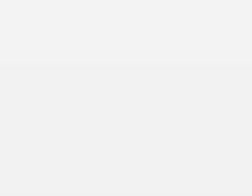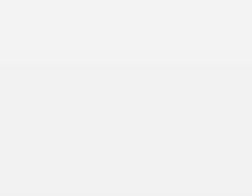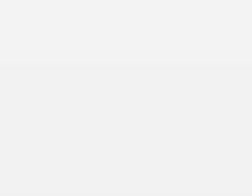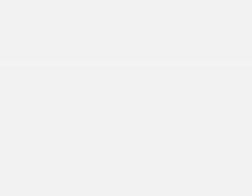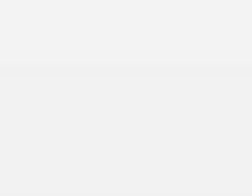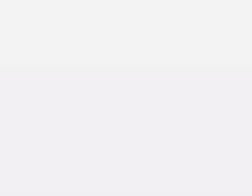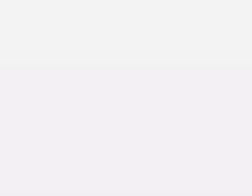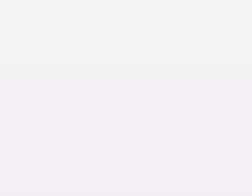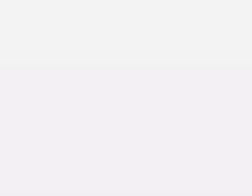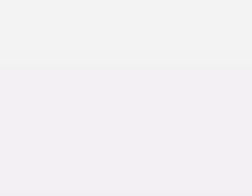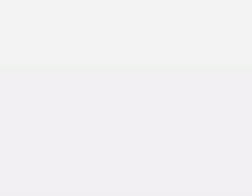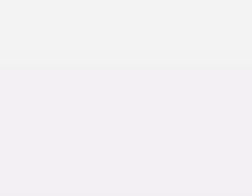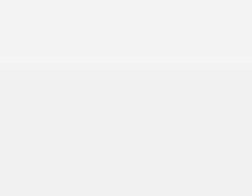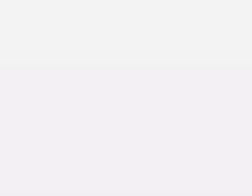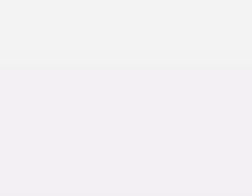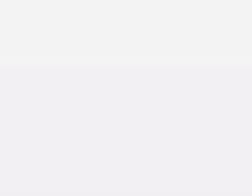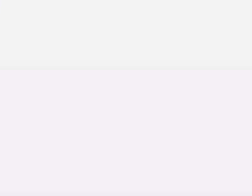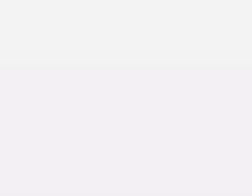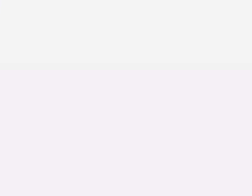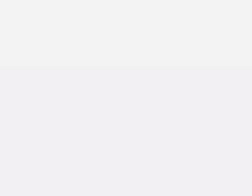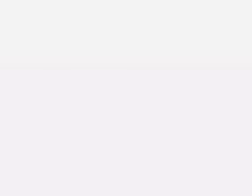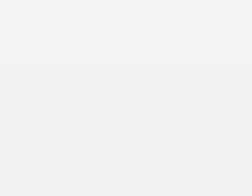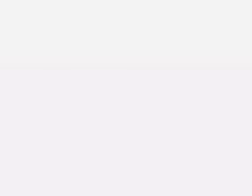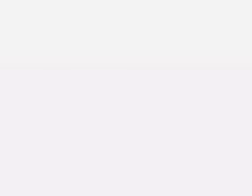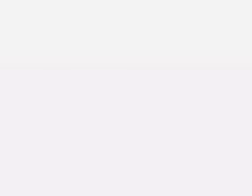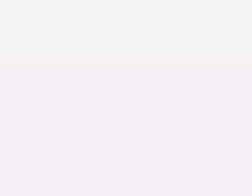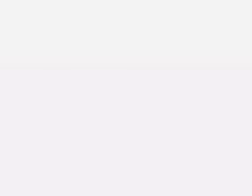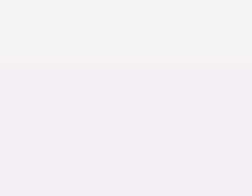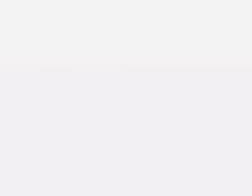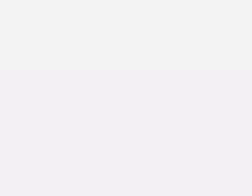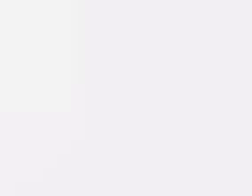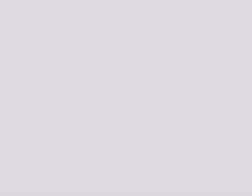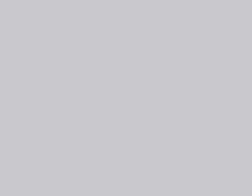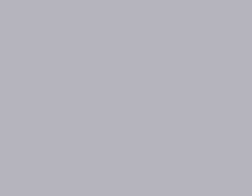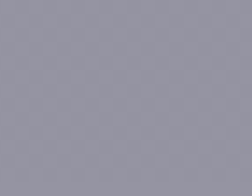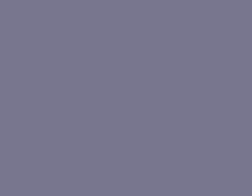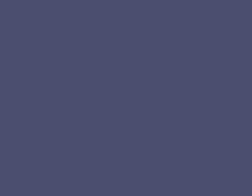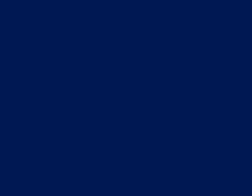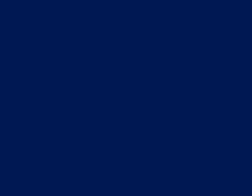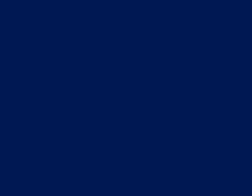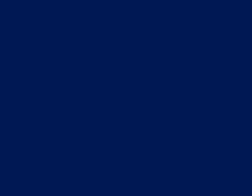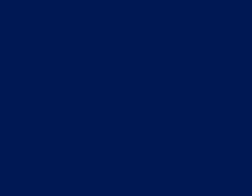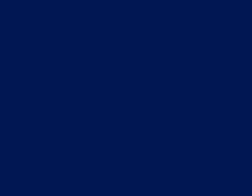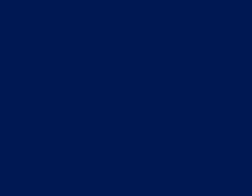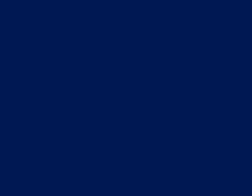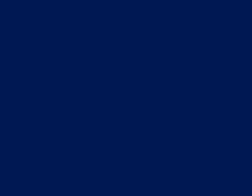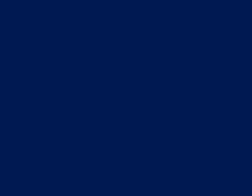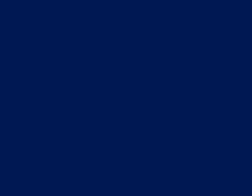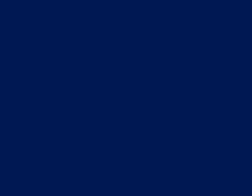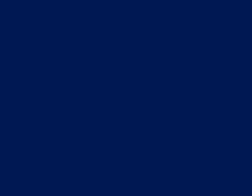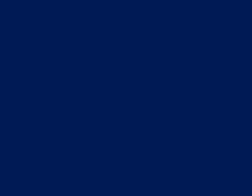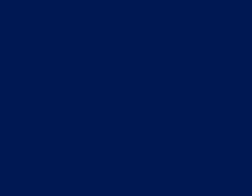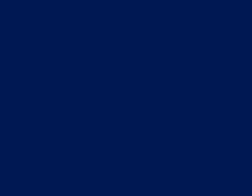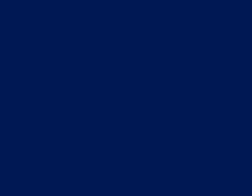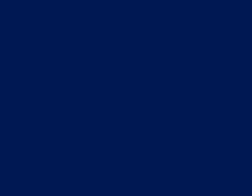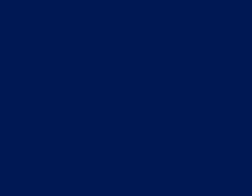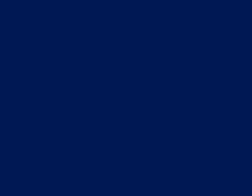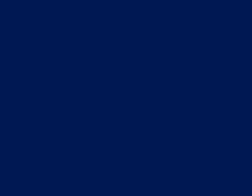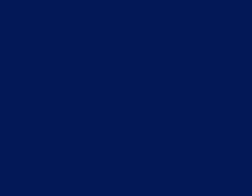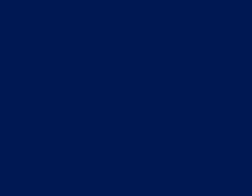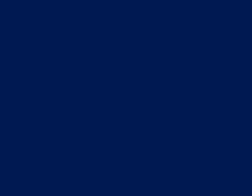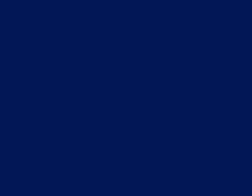Derechos, deberes y garantías del pueblo nicaragüense. Derechos sociales. Artículo 66 de la Constitución Política de la